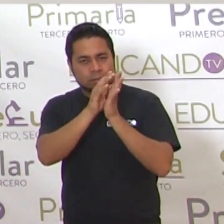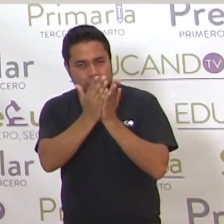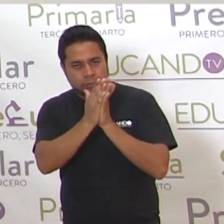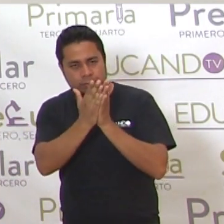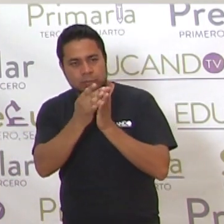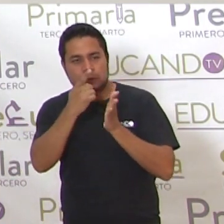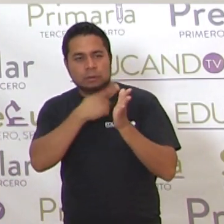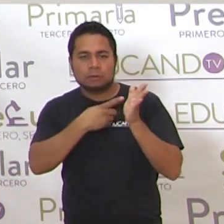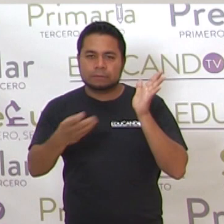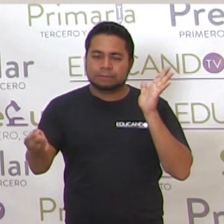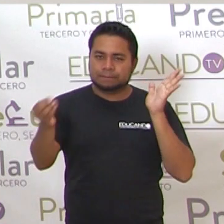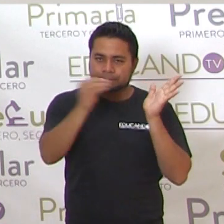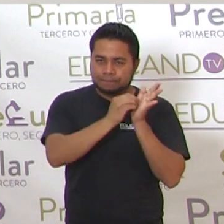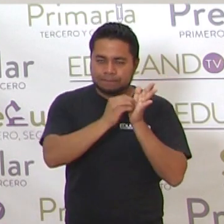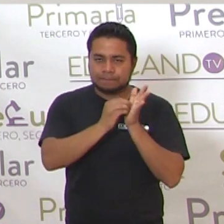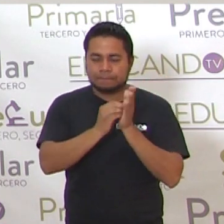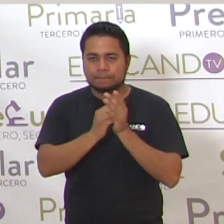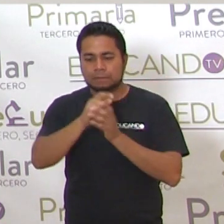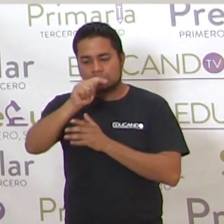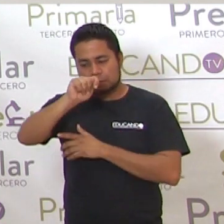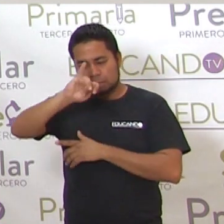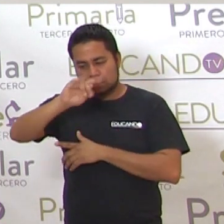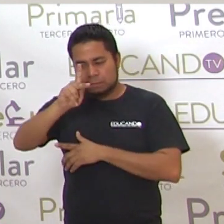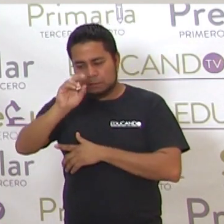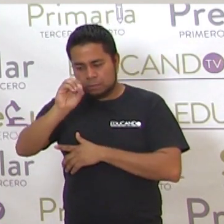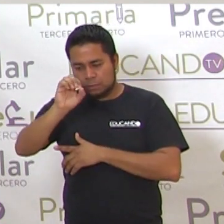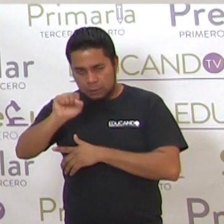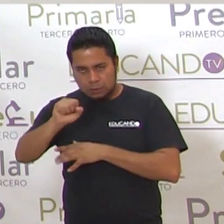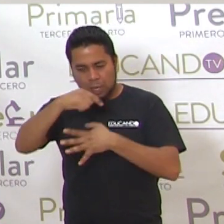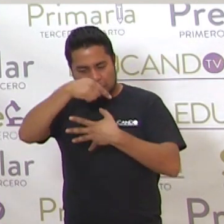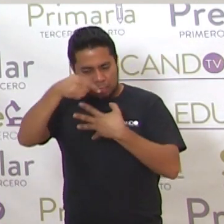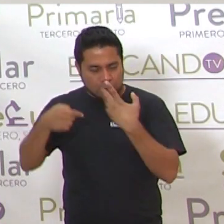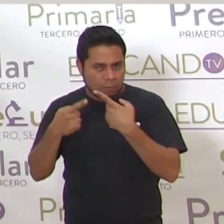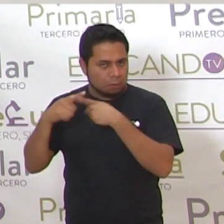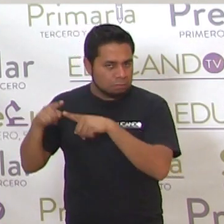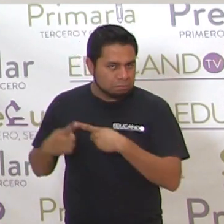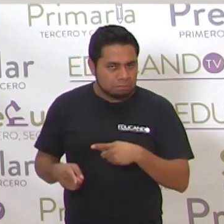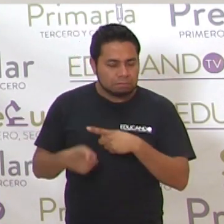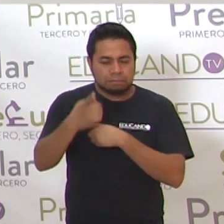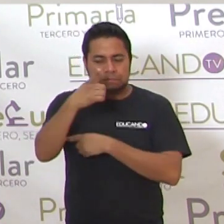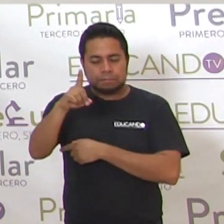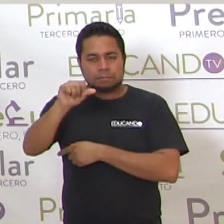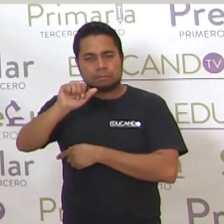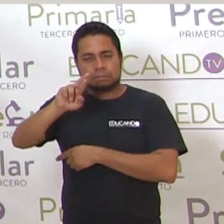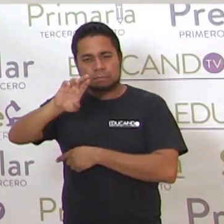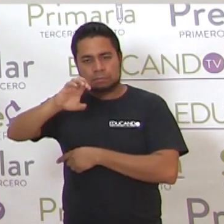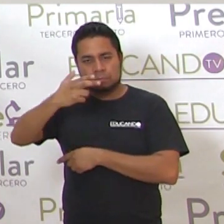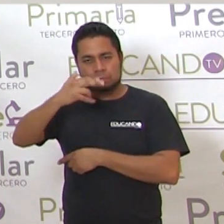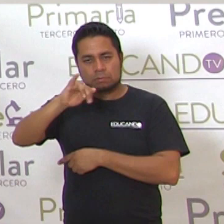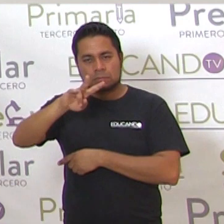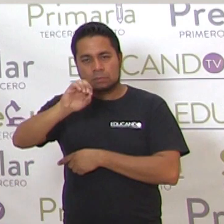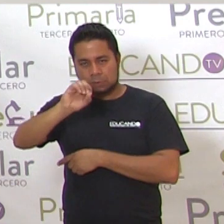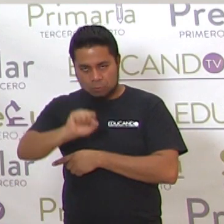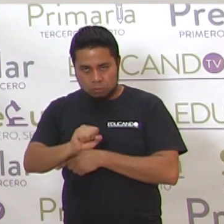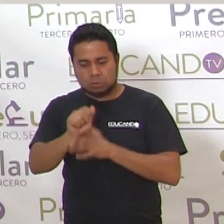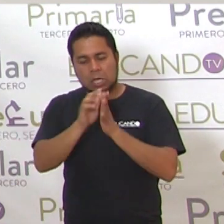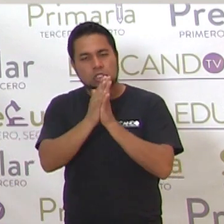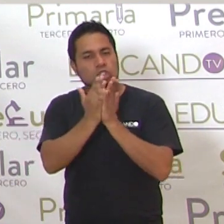acá tipos de archivos bien